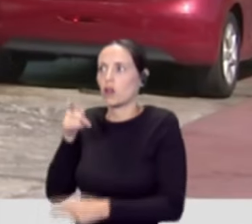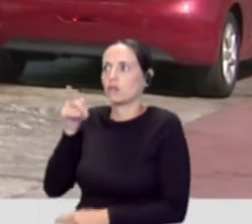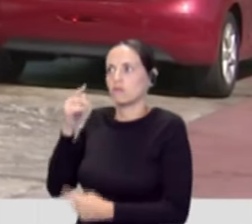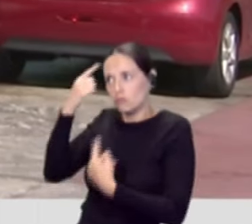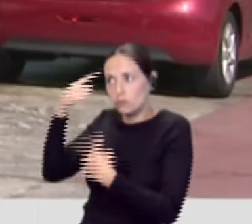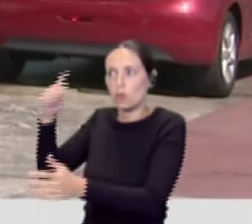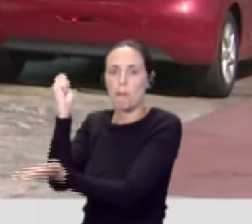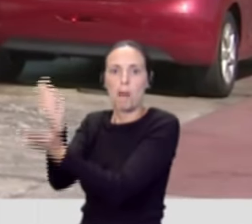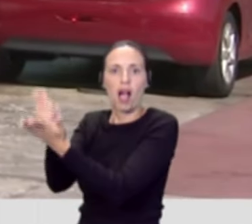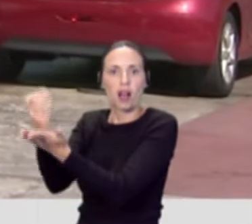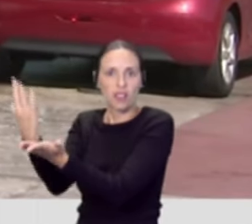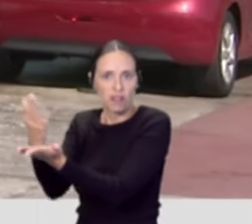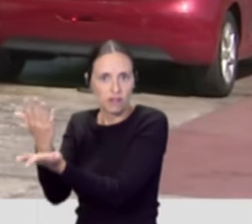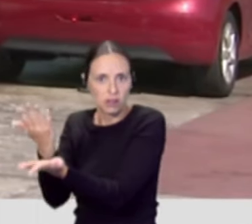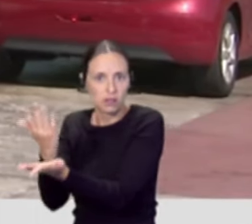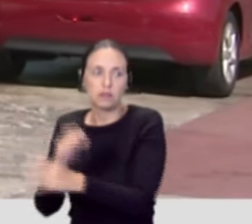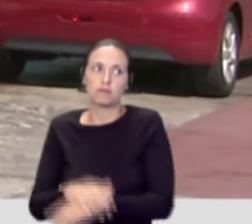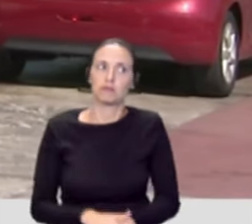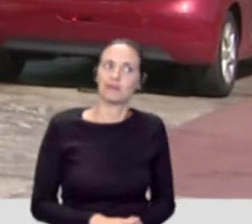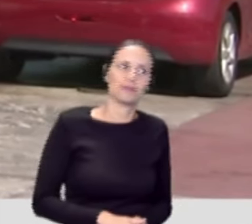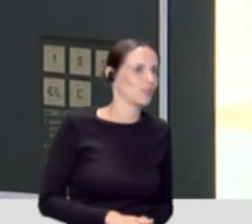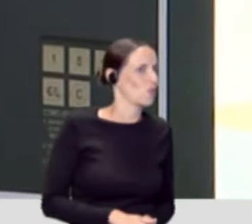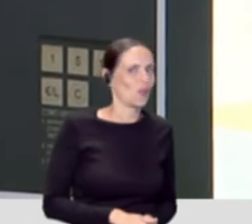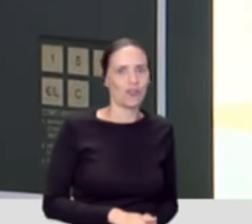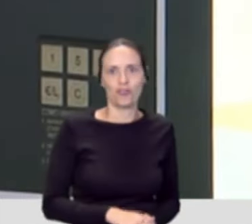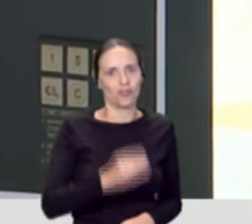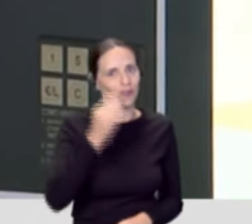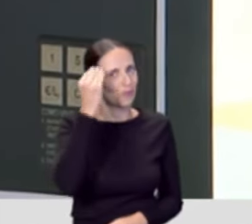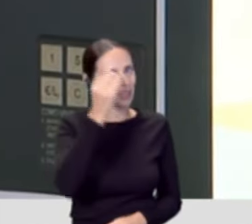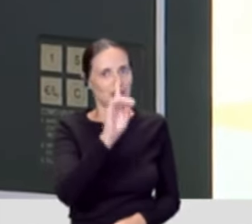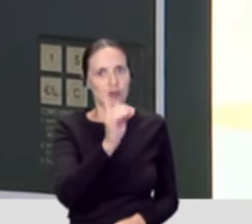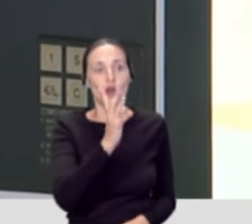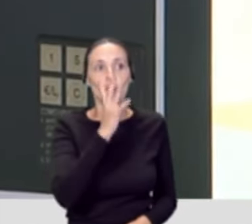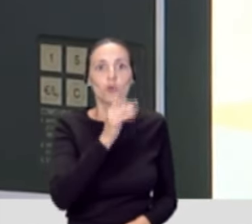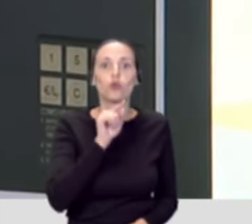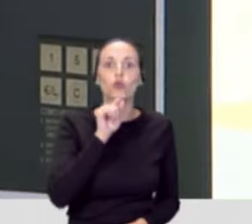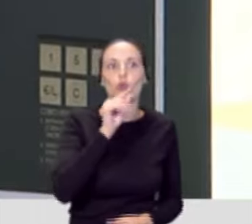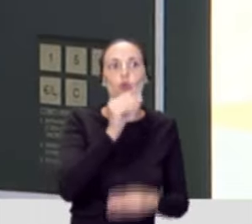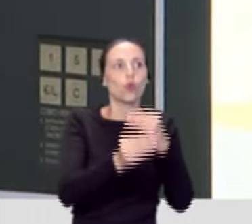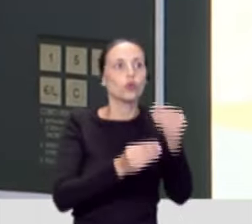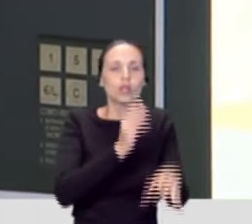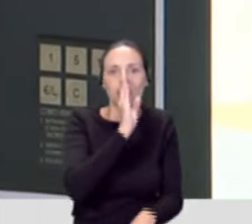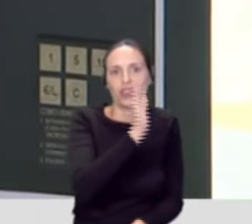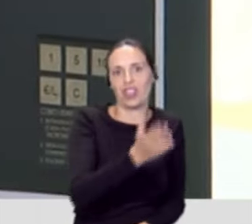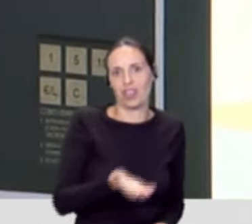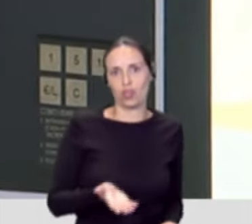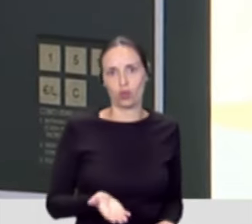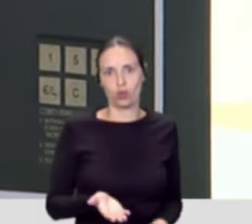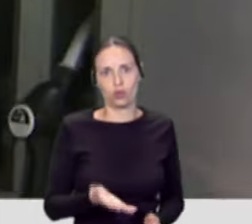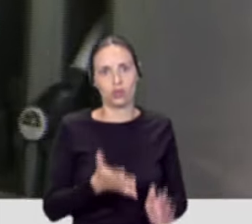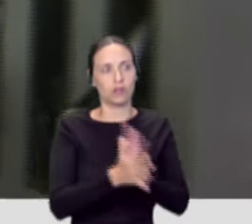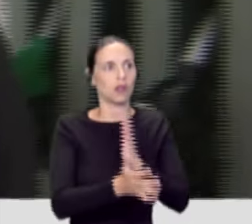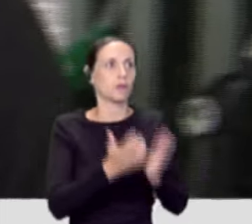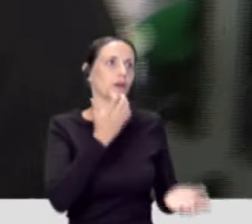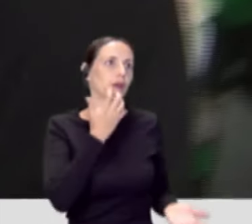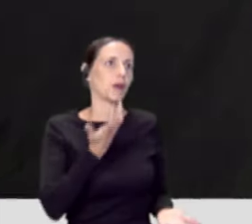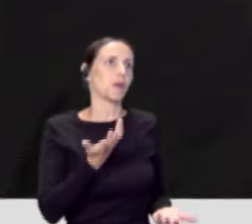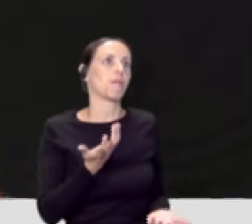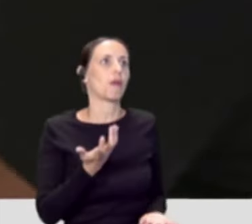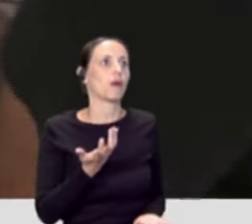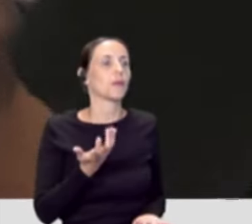No, pensamos que no, porque ya digo, es un consumo directo. Y así como cuando yo voy a